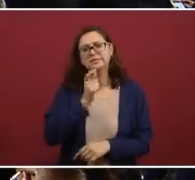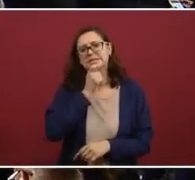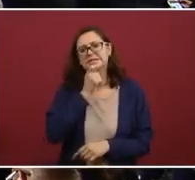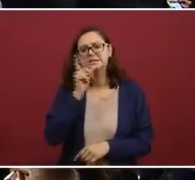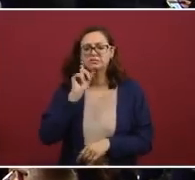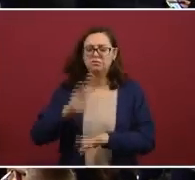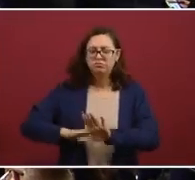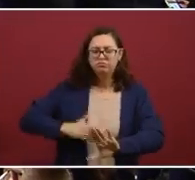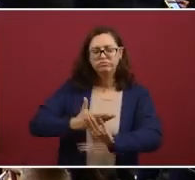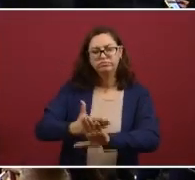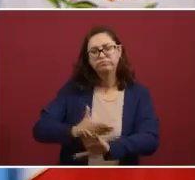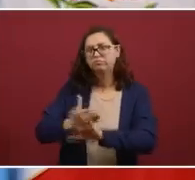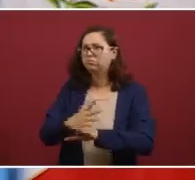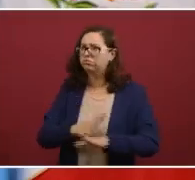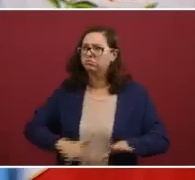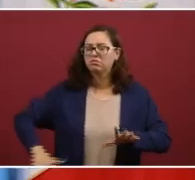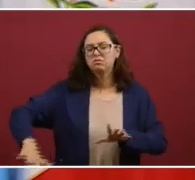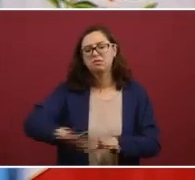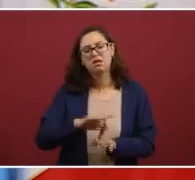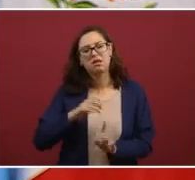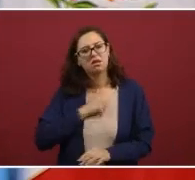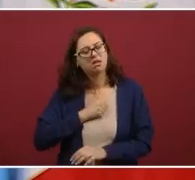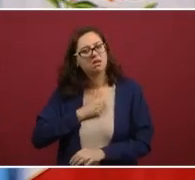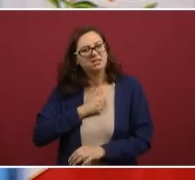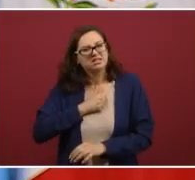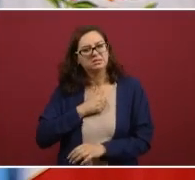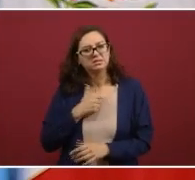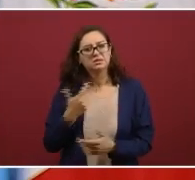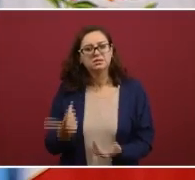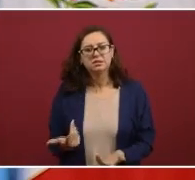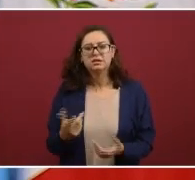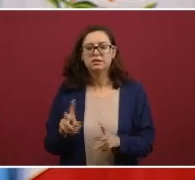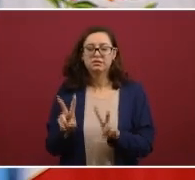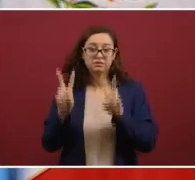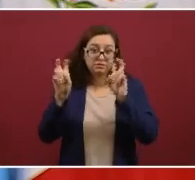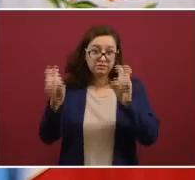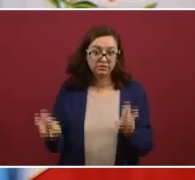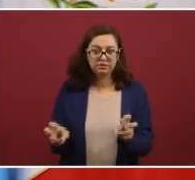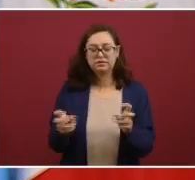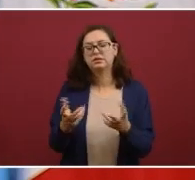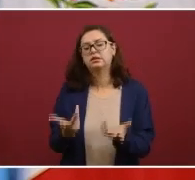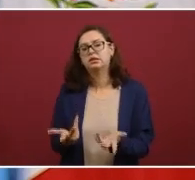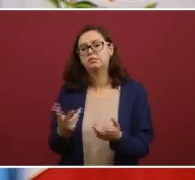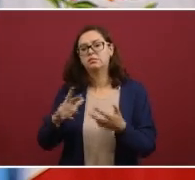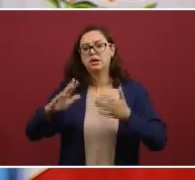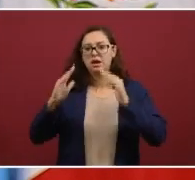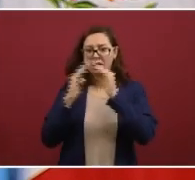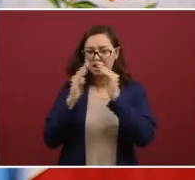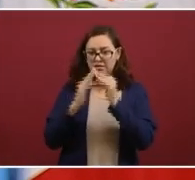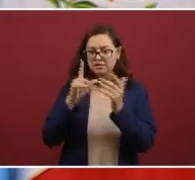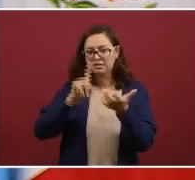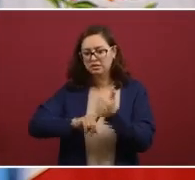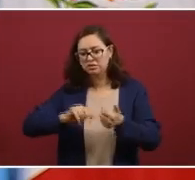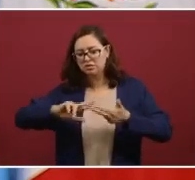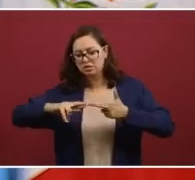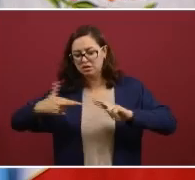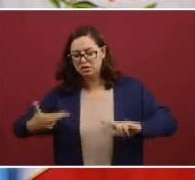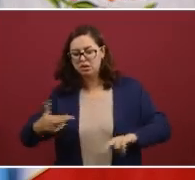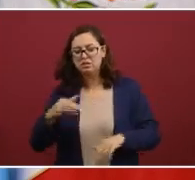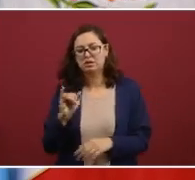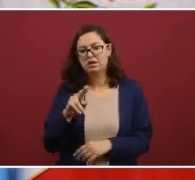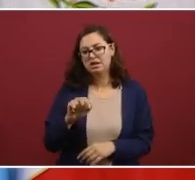nuestra sociedad. La encuesta nacional sobre la dinámica de las relaciones en los hogares de 2016 del